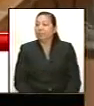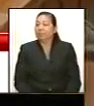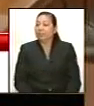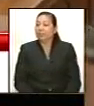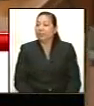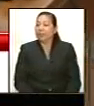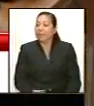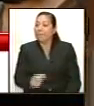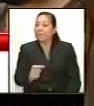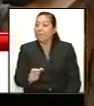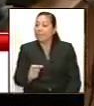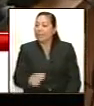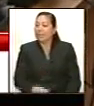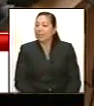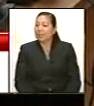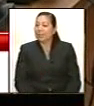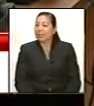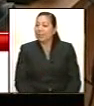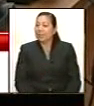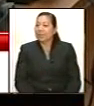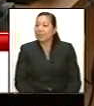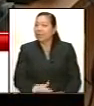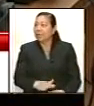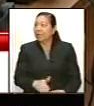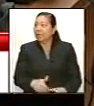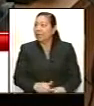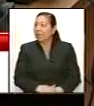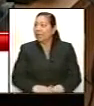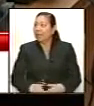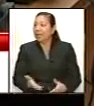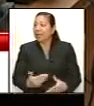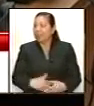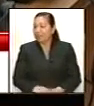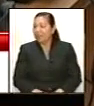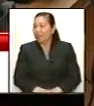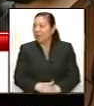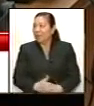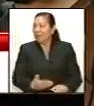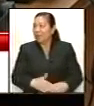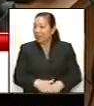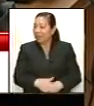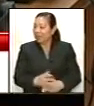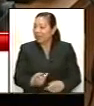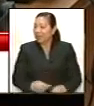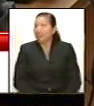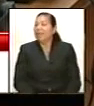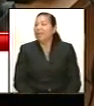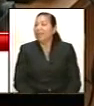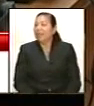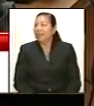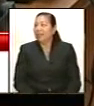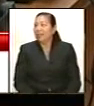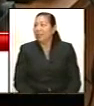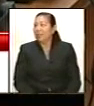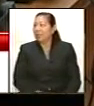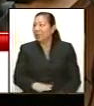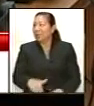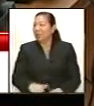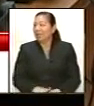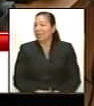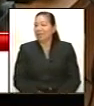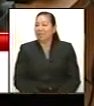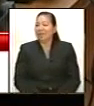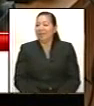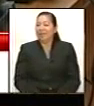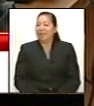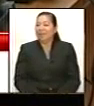de la ciudadanía, a la identificación de tus derechos, incluso al uso adecuado de los medios informáticos, ¿no? A través de los medios de comunicación, el